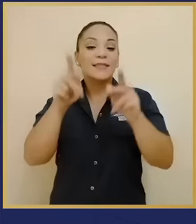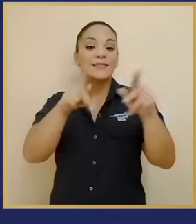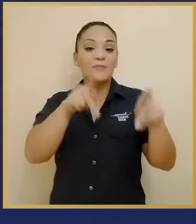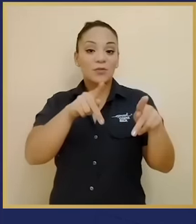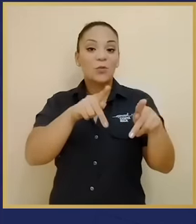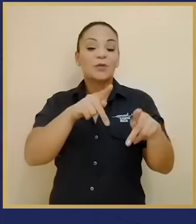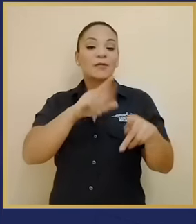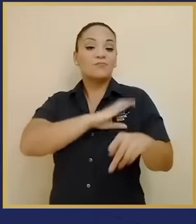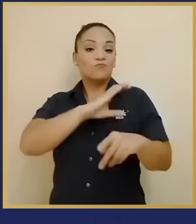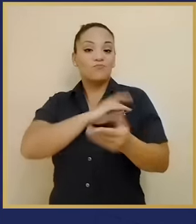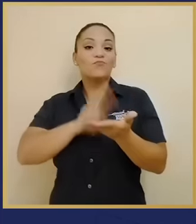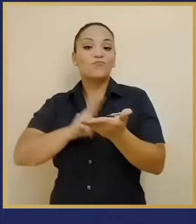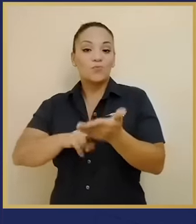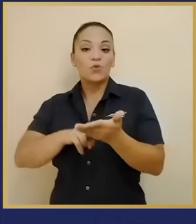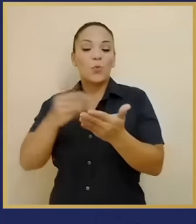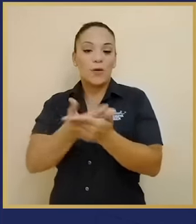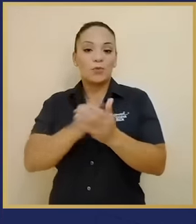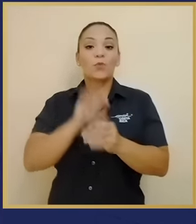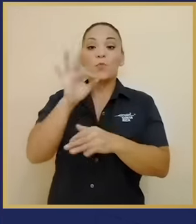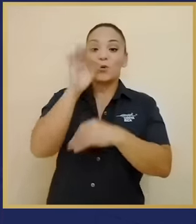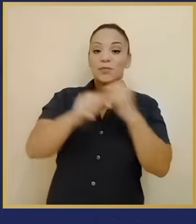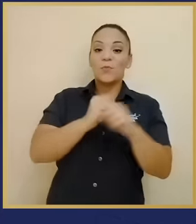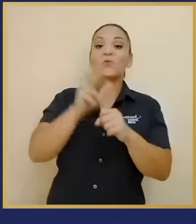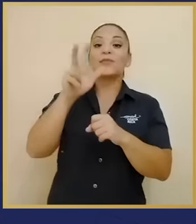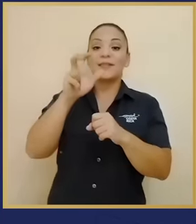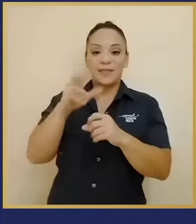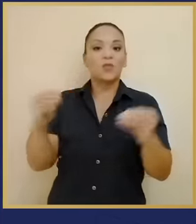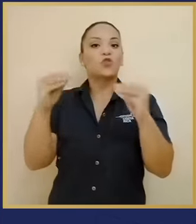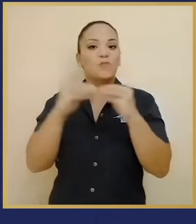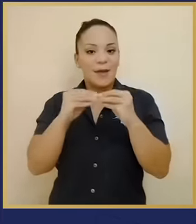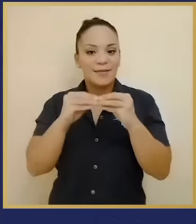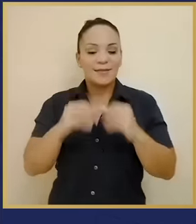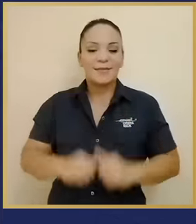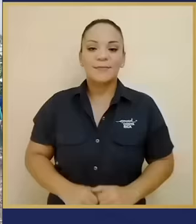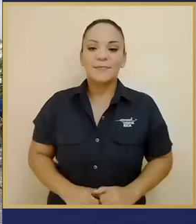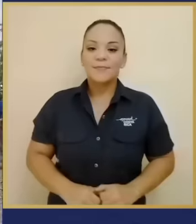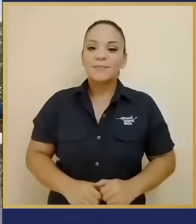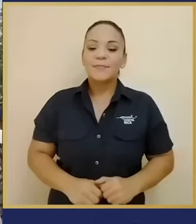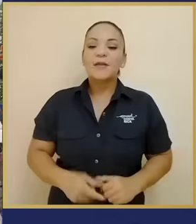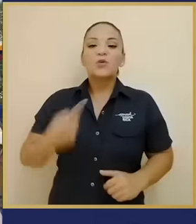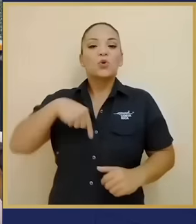sigue. Estamos invirtiendo en infraestructura de seguridad,